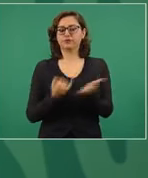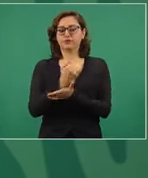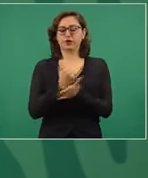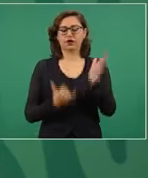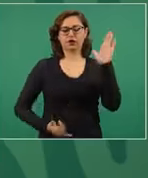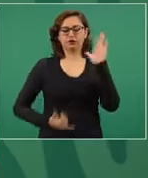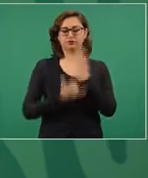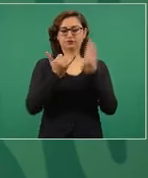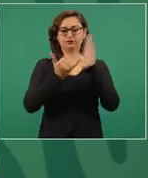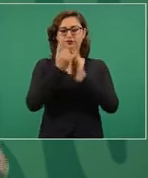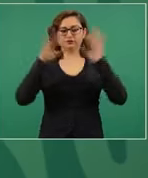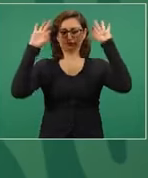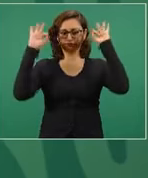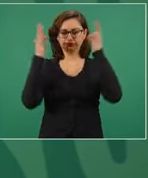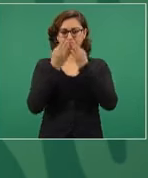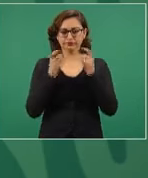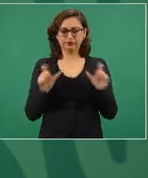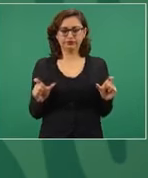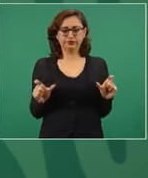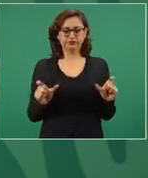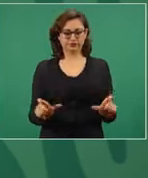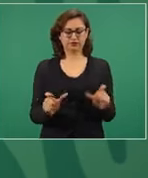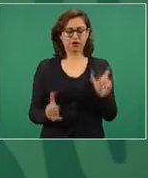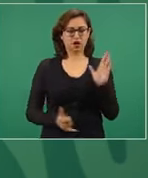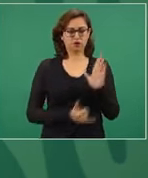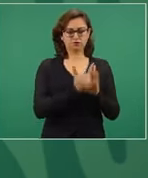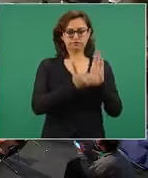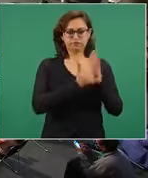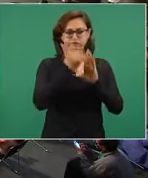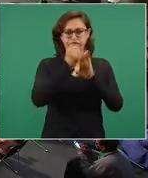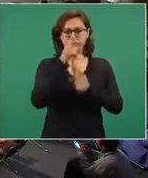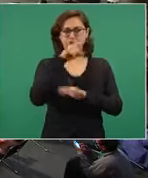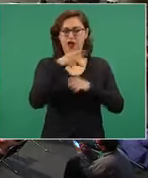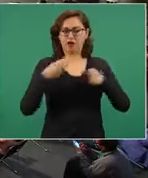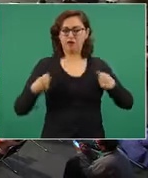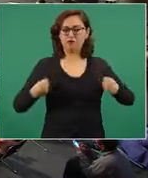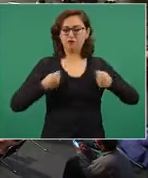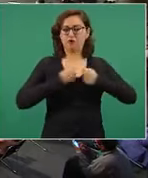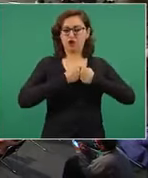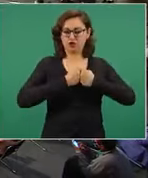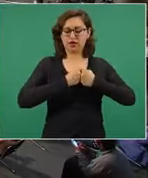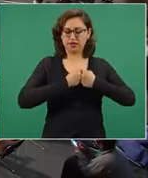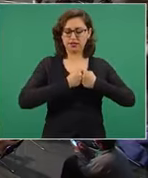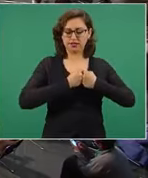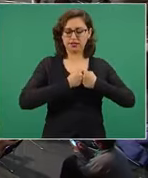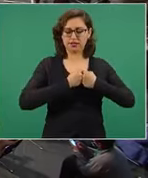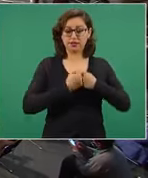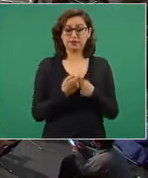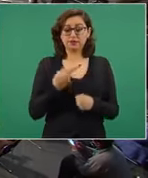aduanas que se hicieron en la frontera, pero en lo más